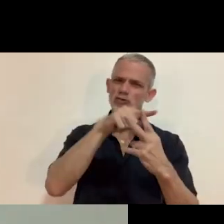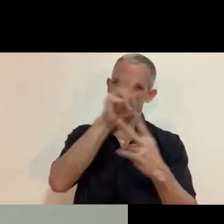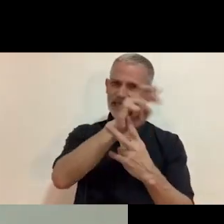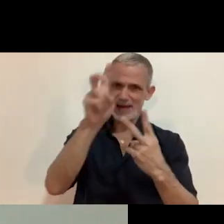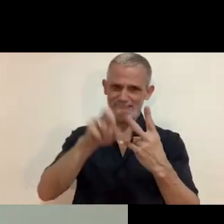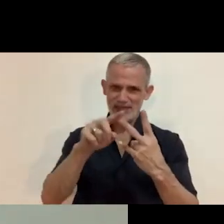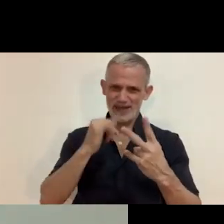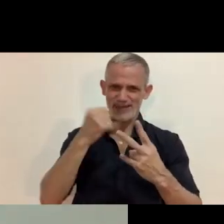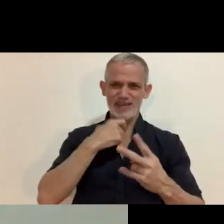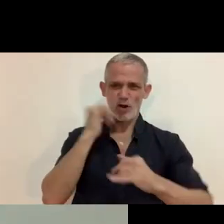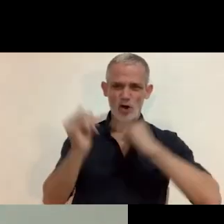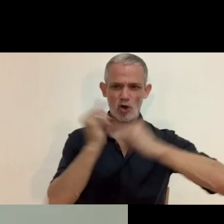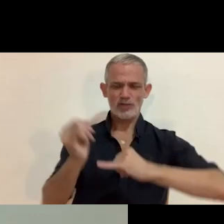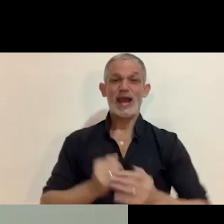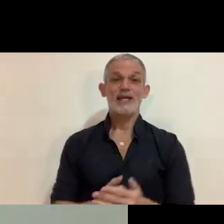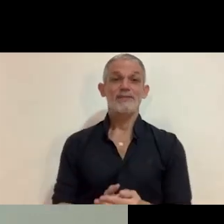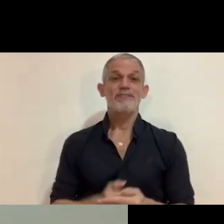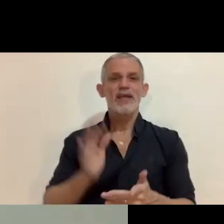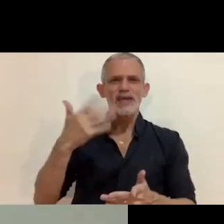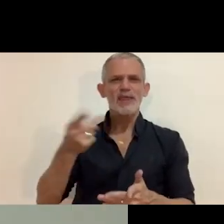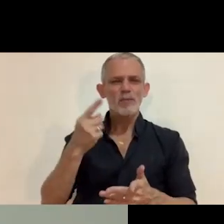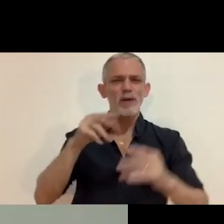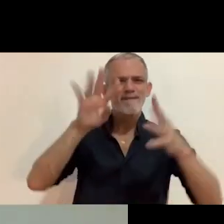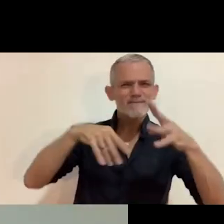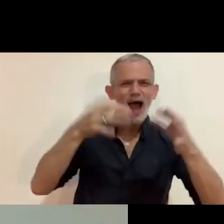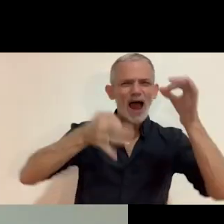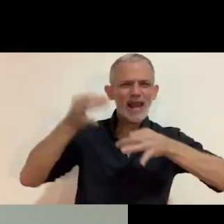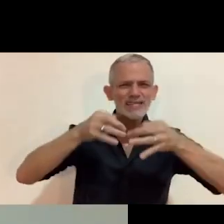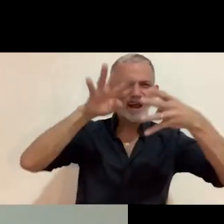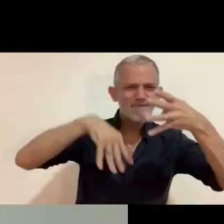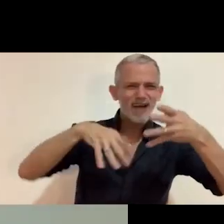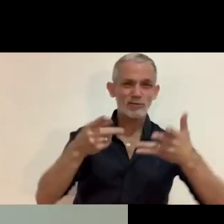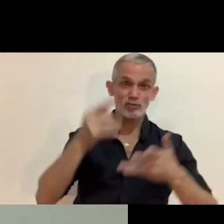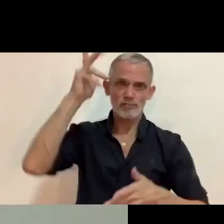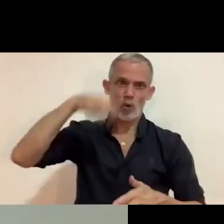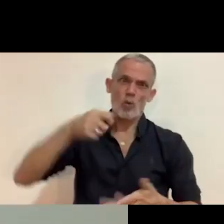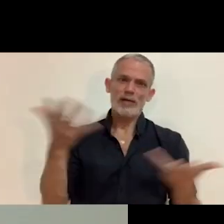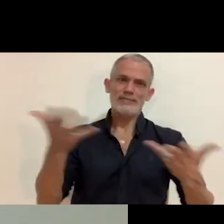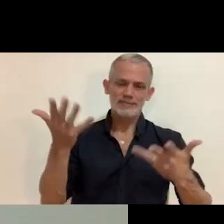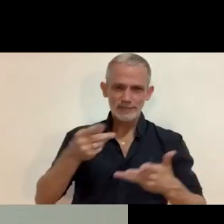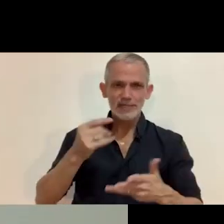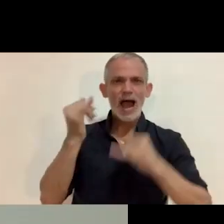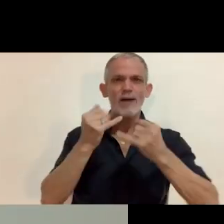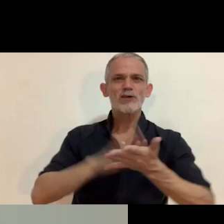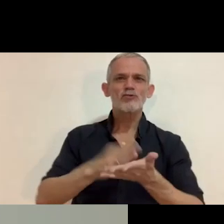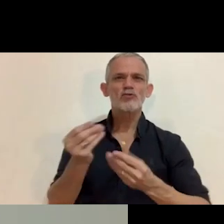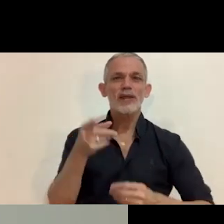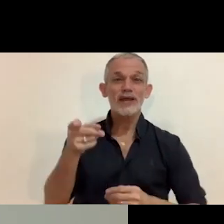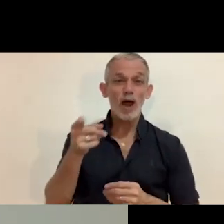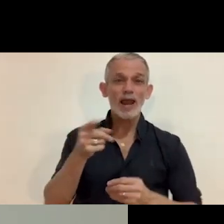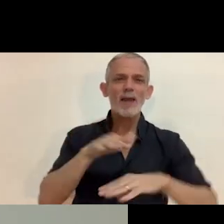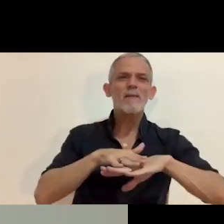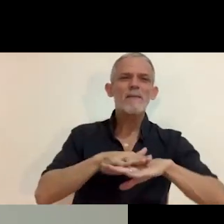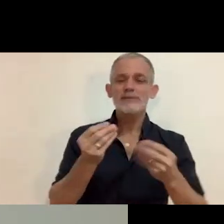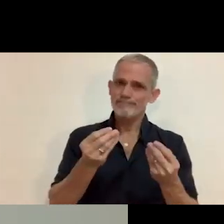salvar. Antes de analizar primero estos fallos de corte que tanto se enuncian al hablar de la determinación sobre base presunta,